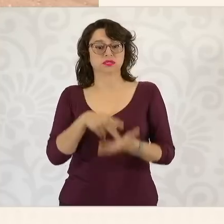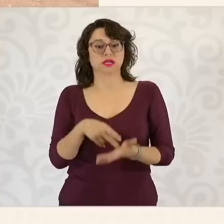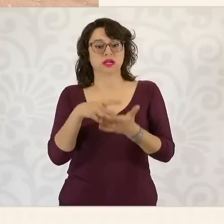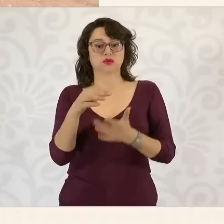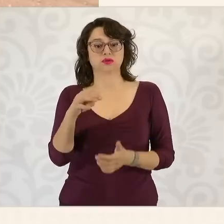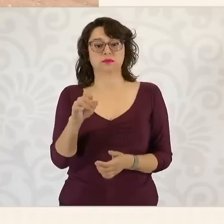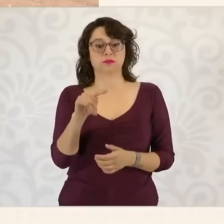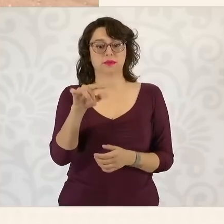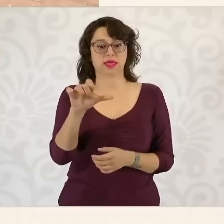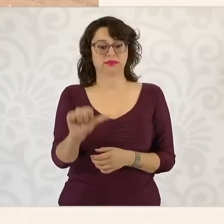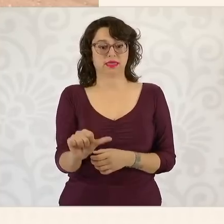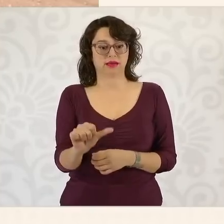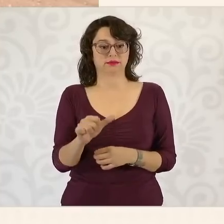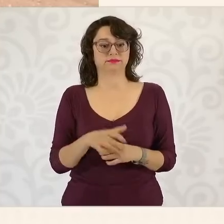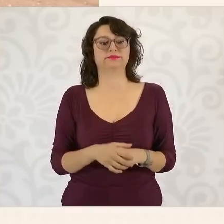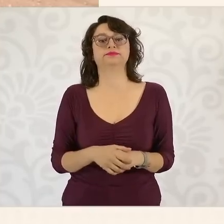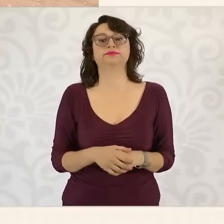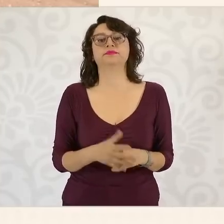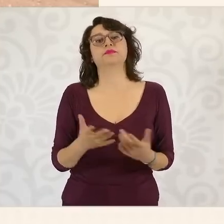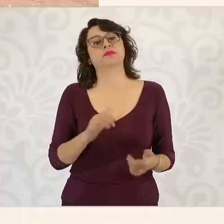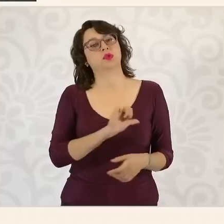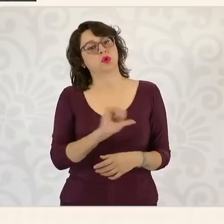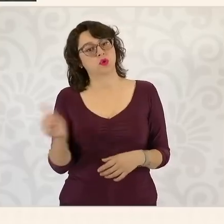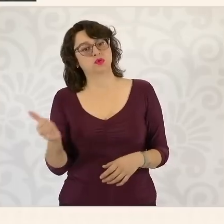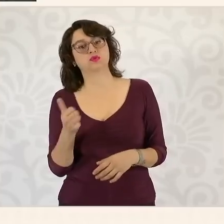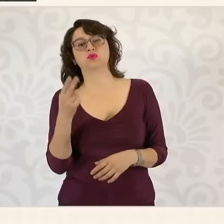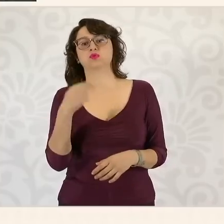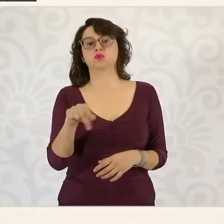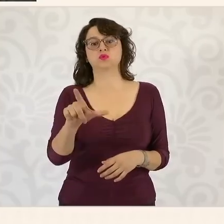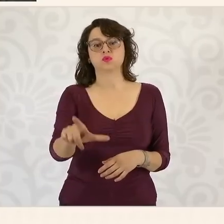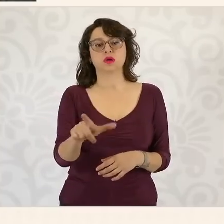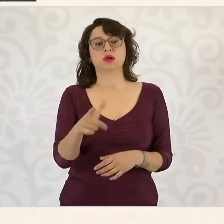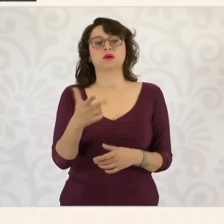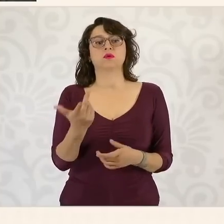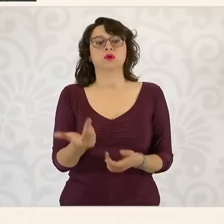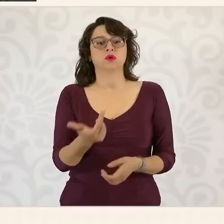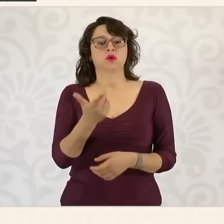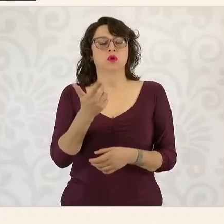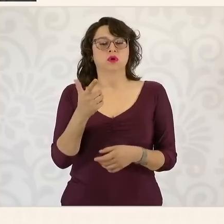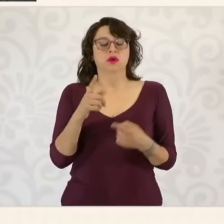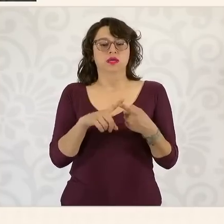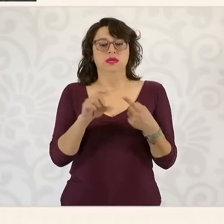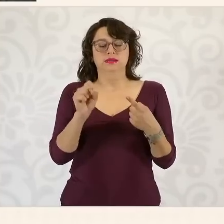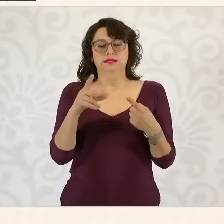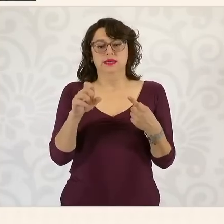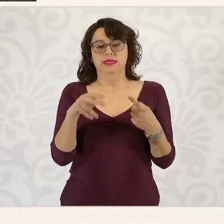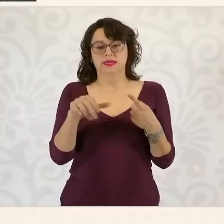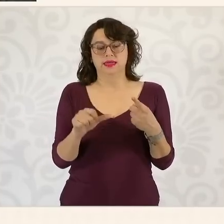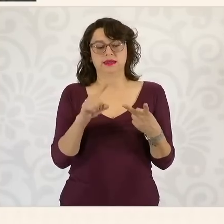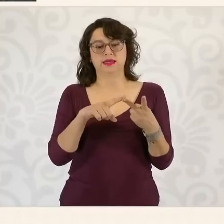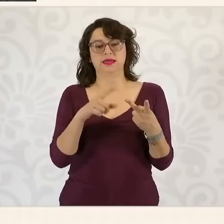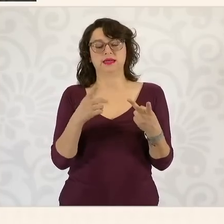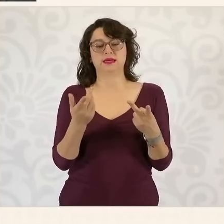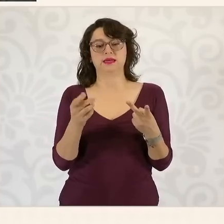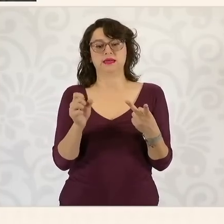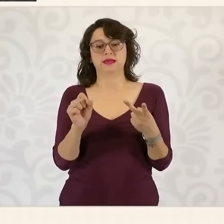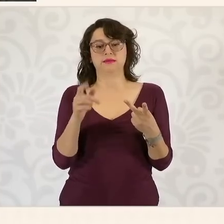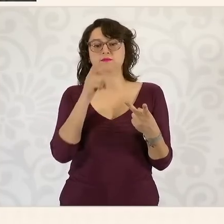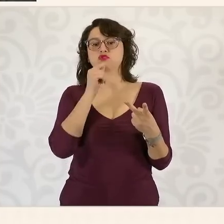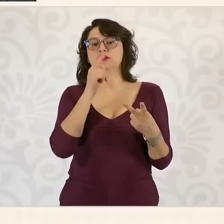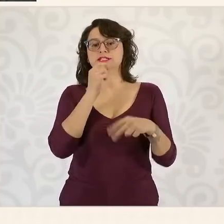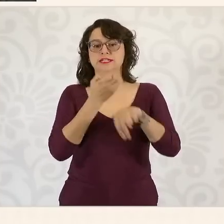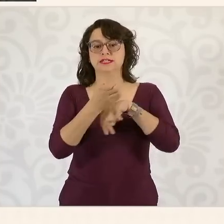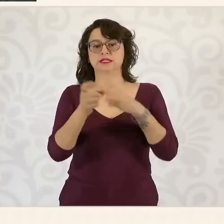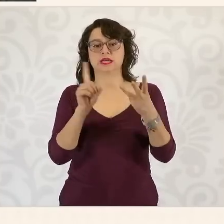de pesos. En otra acción, en Nuevo León, elementos de la Guardia Nacional, del Ejército y de la Policía Estatal detuvieron a 8 personas y